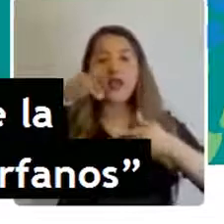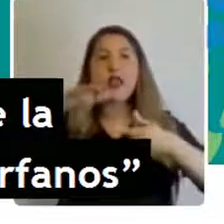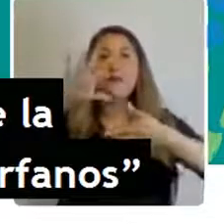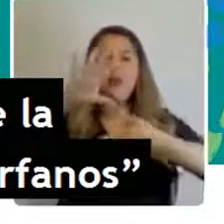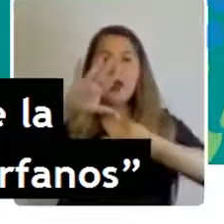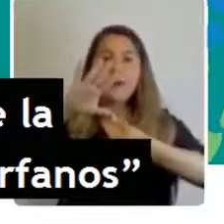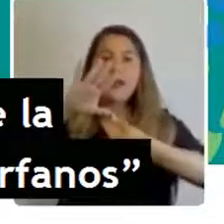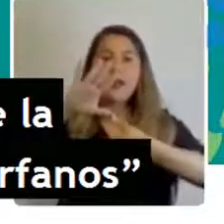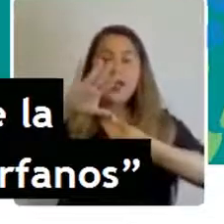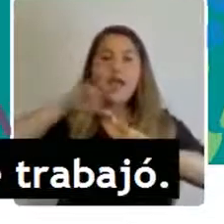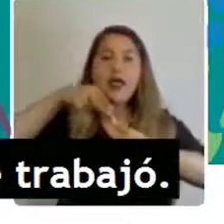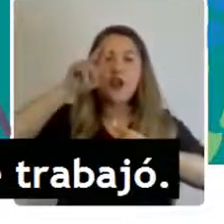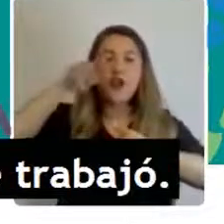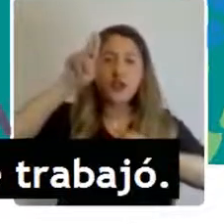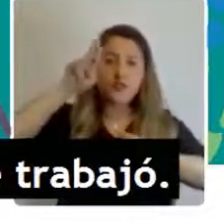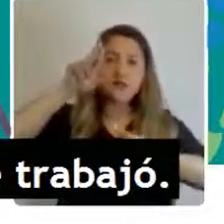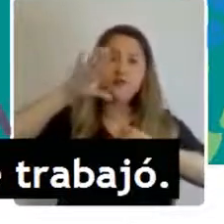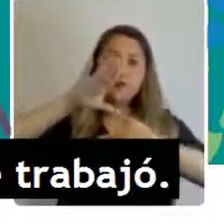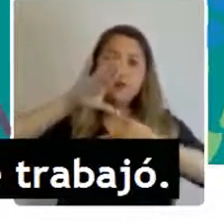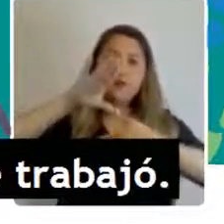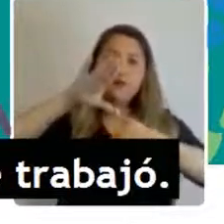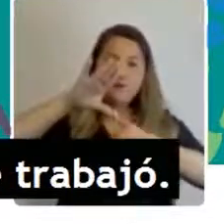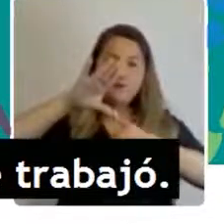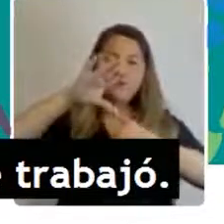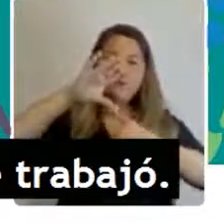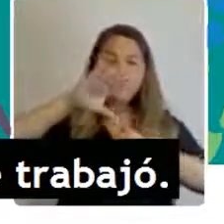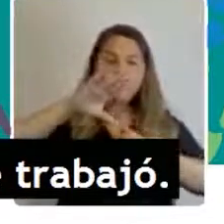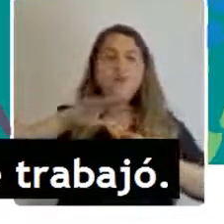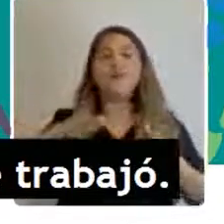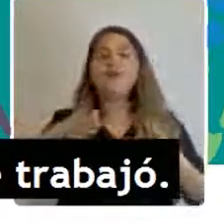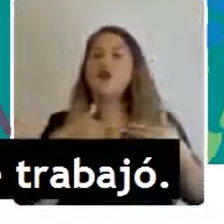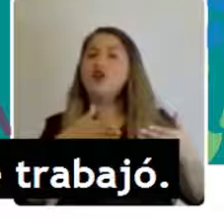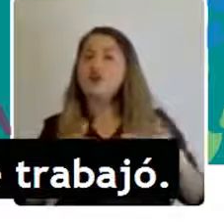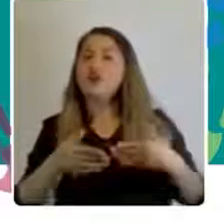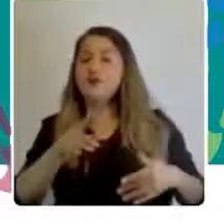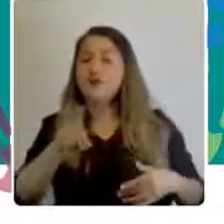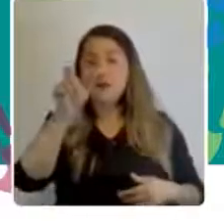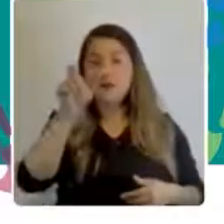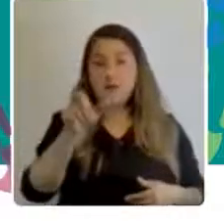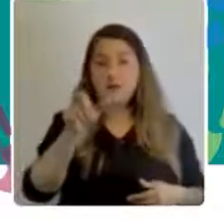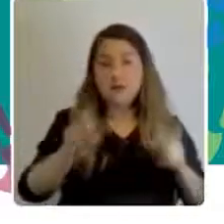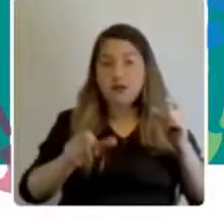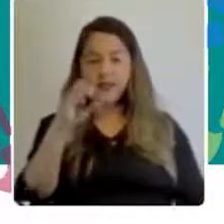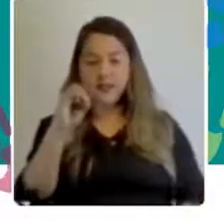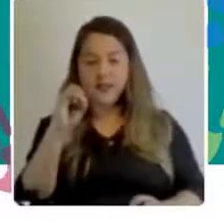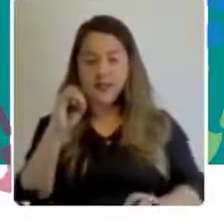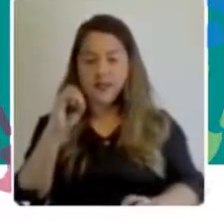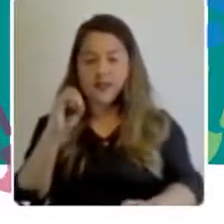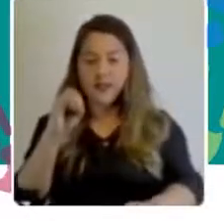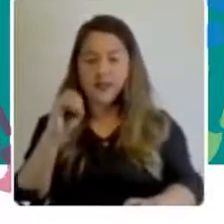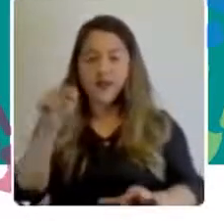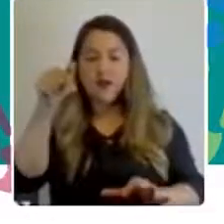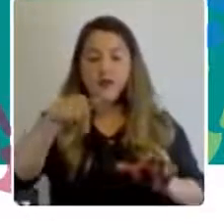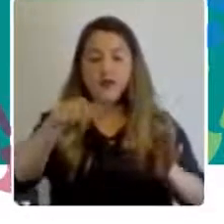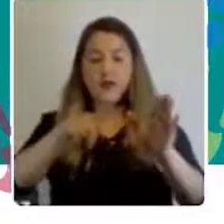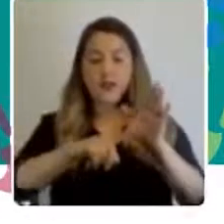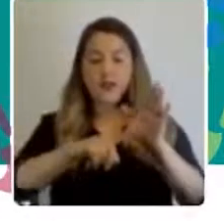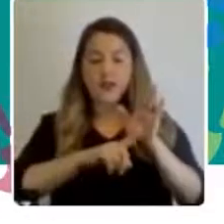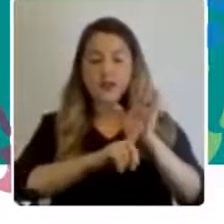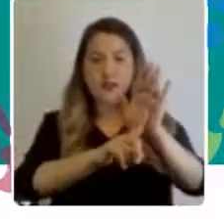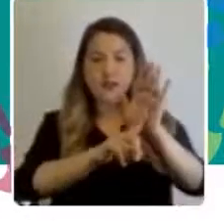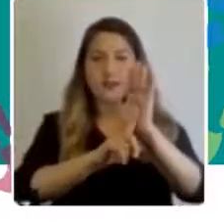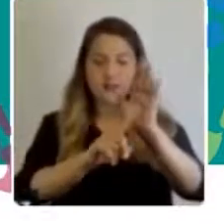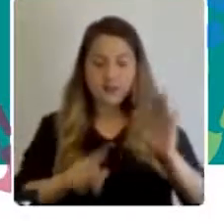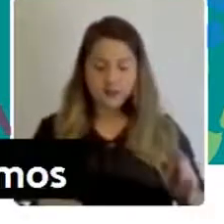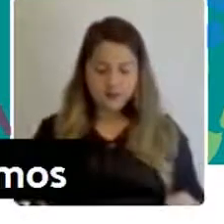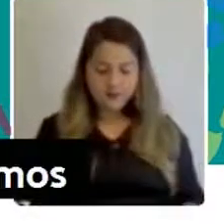llamados medicamentos huérfanos en Estados Unidos, en la que él precisamente trabajó. Doctor Groft. I think what we